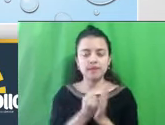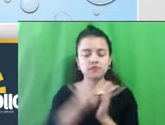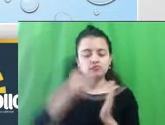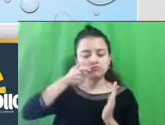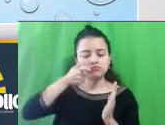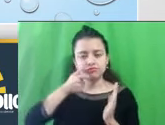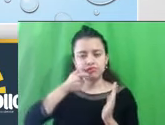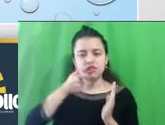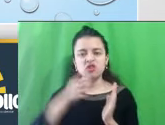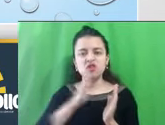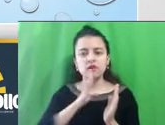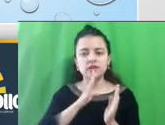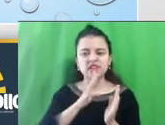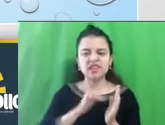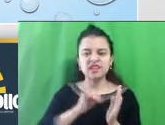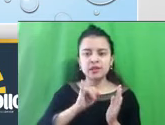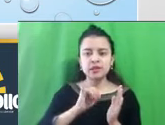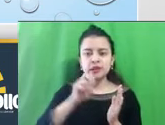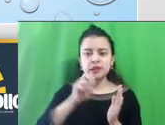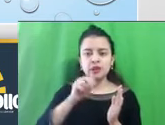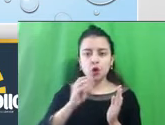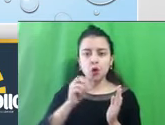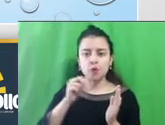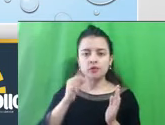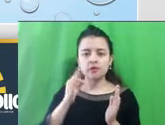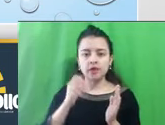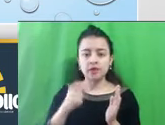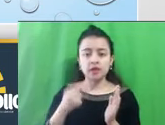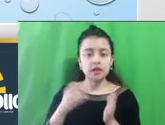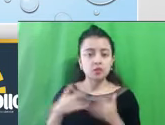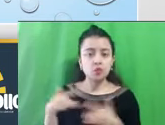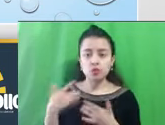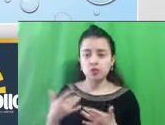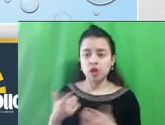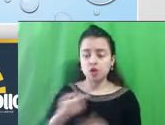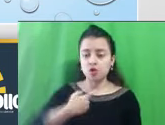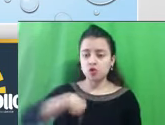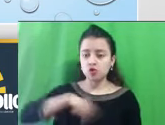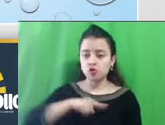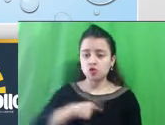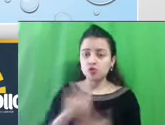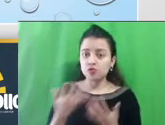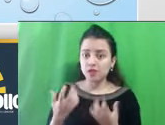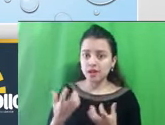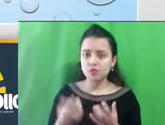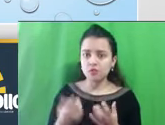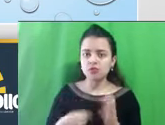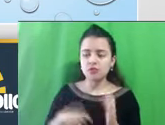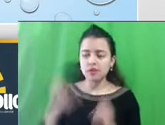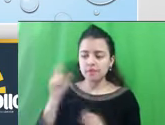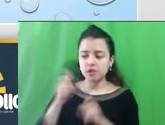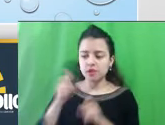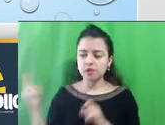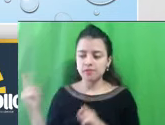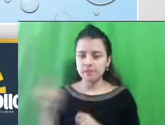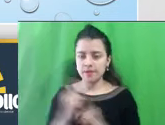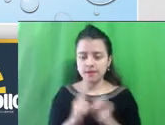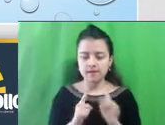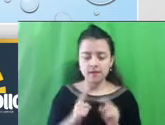que es voluntario, que no nos obliga el Estado a tenerlo, es voluntario, sí nos obliga a